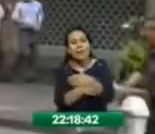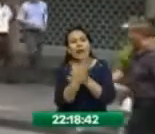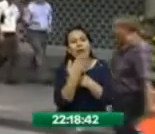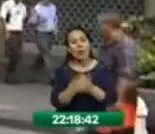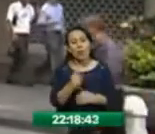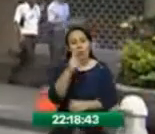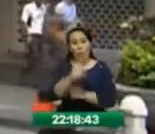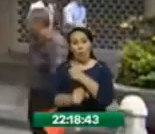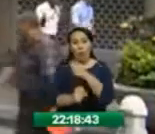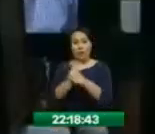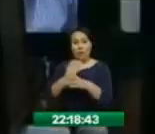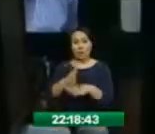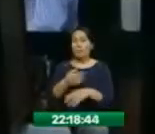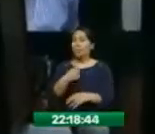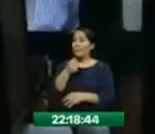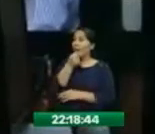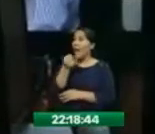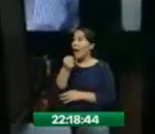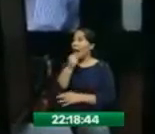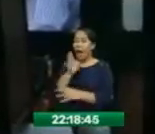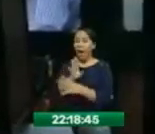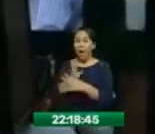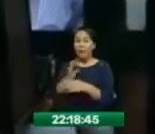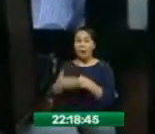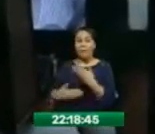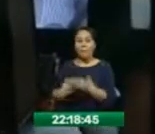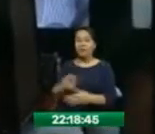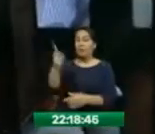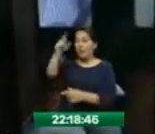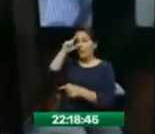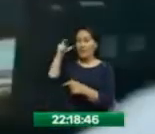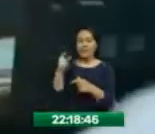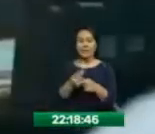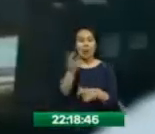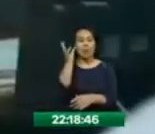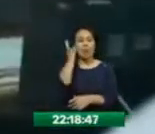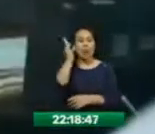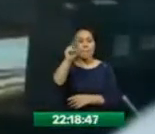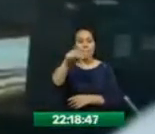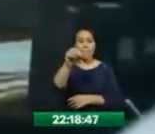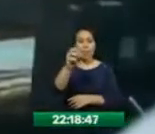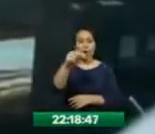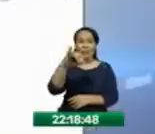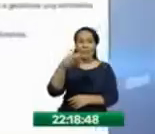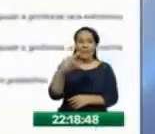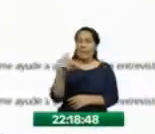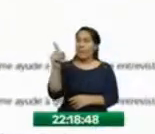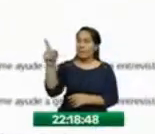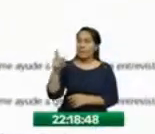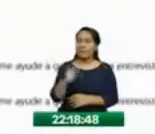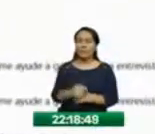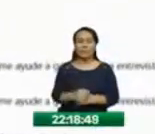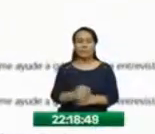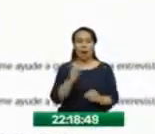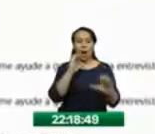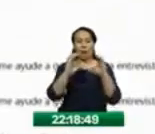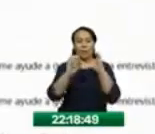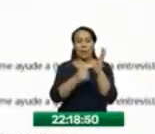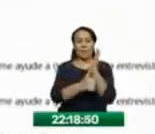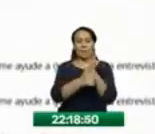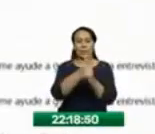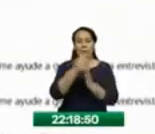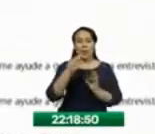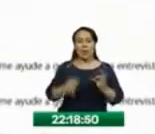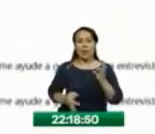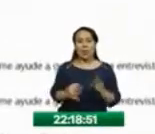Un año después, intentamos obtener información del proceso con la fiscal Mónica Rivera, y en el Departamento de Comunicación del Ministerio Público en la